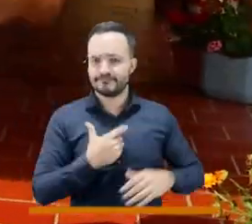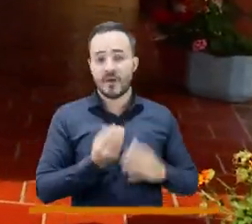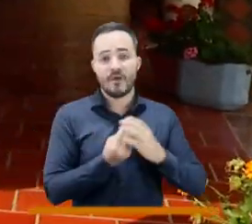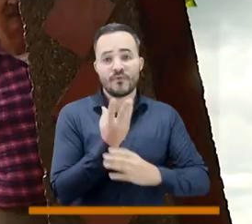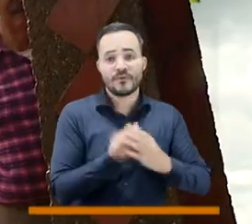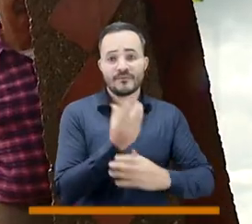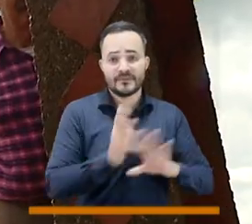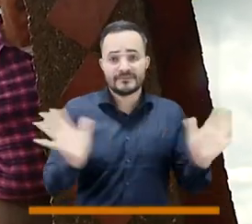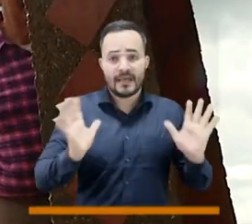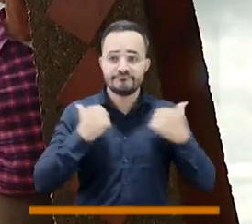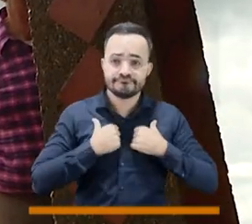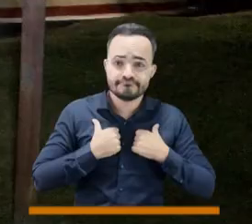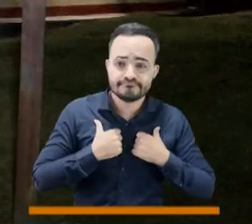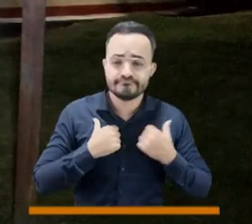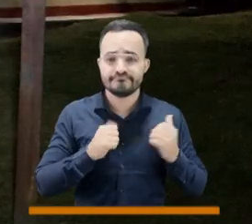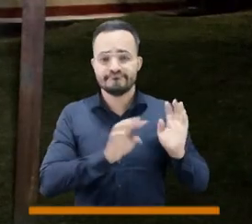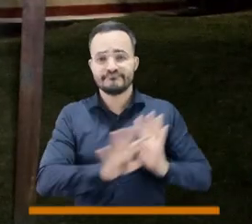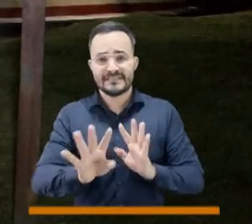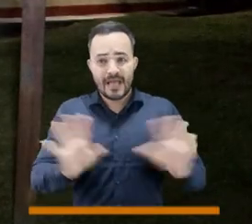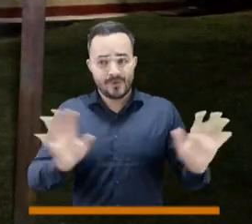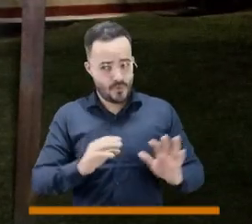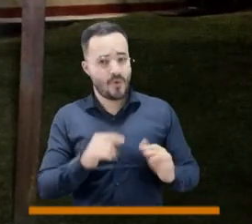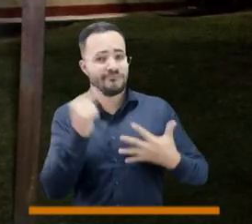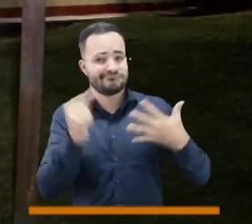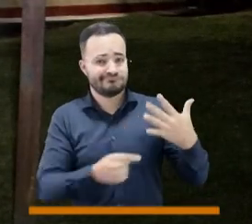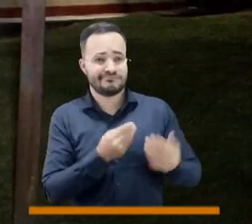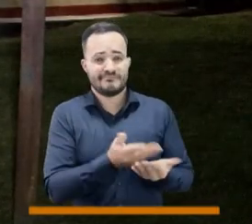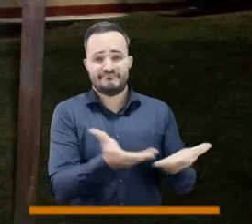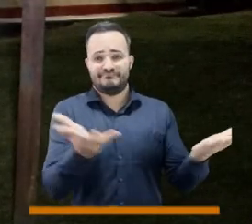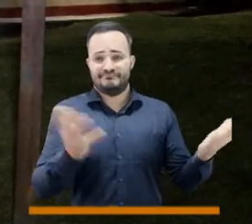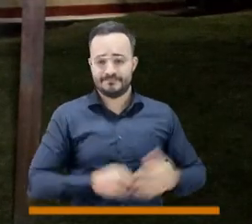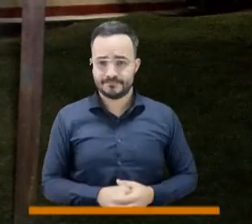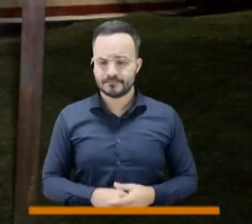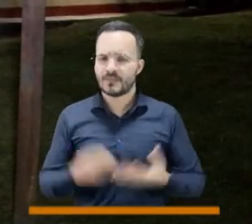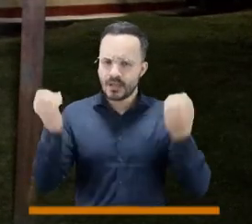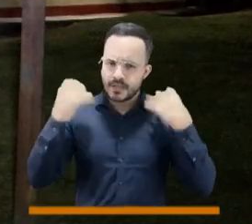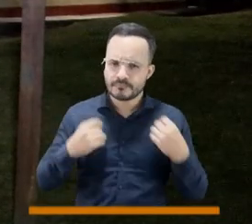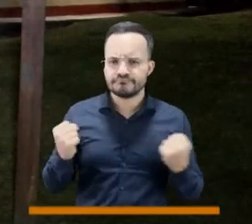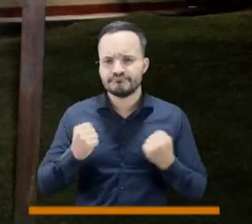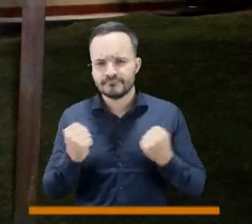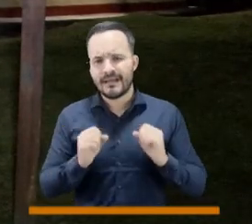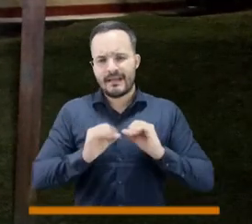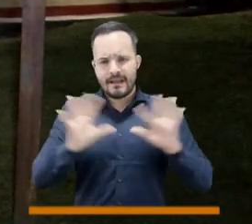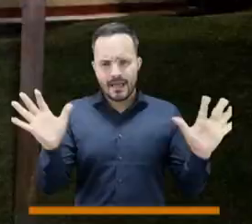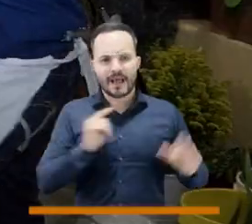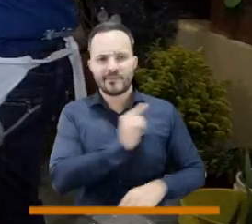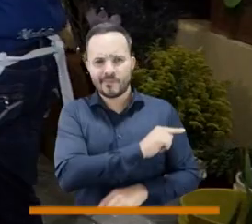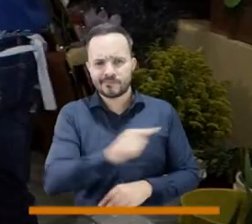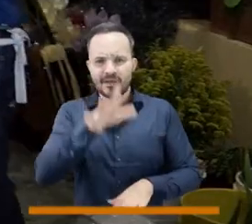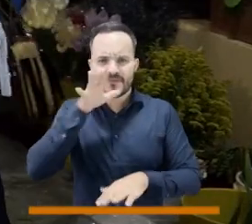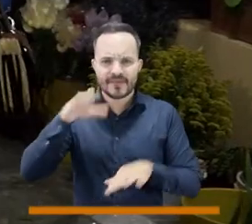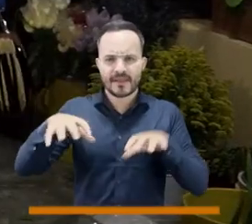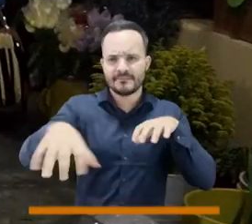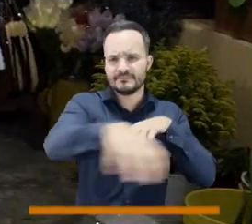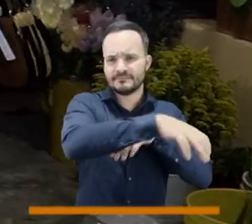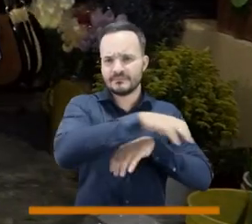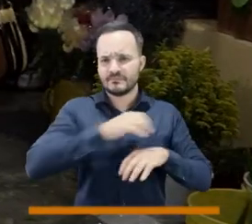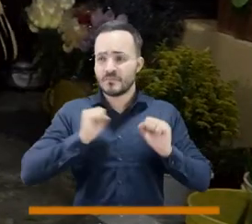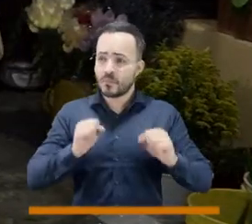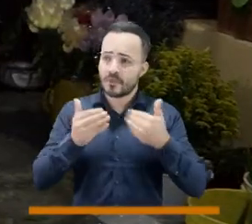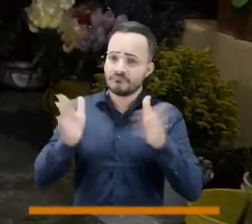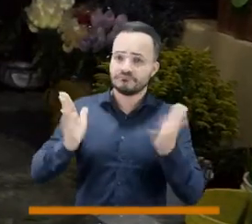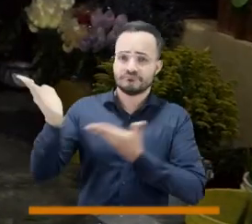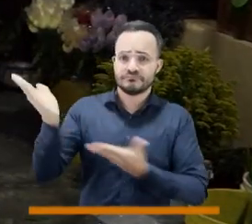silletas. Nosotros en el corregimiento de Santa Elena, además de que todas las fincas silleteras tienen abiertas sus puertas para que quienes